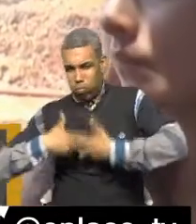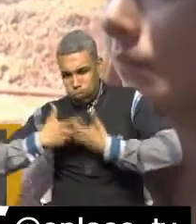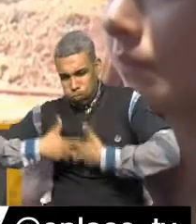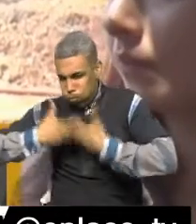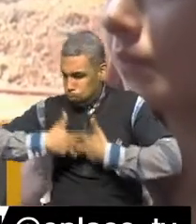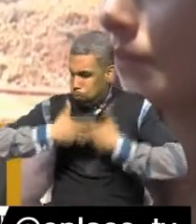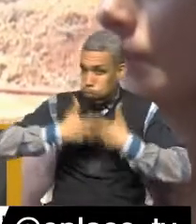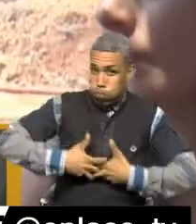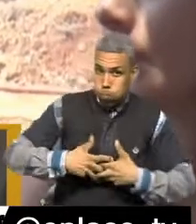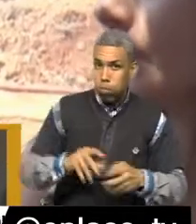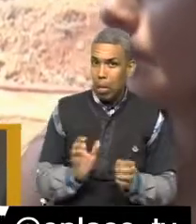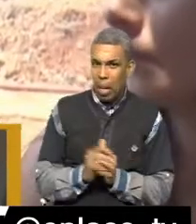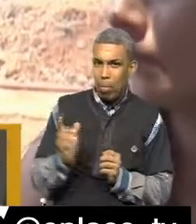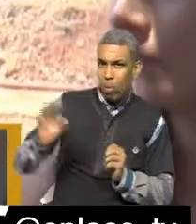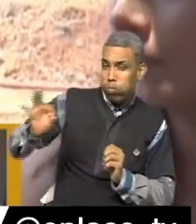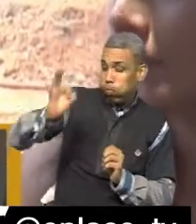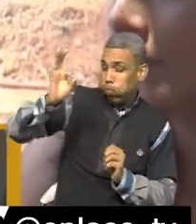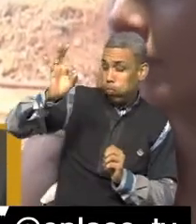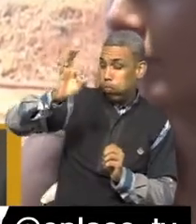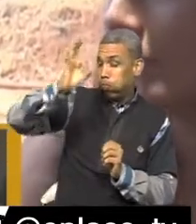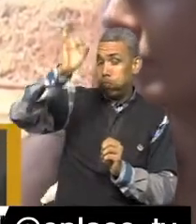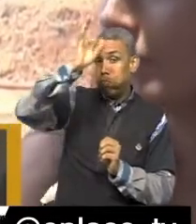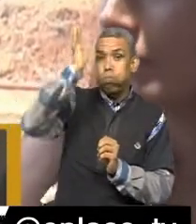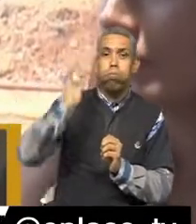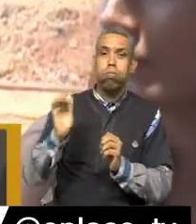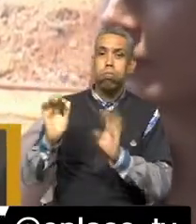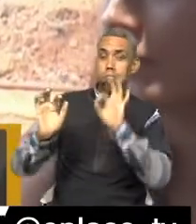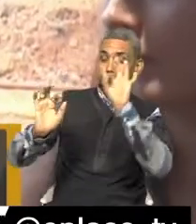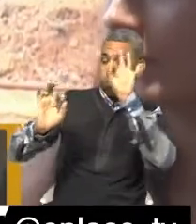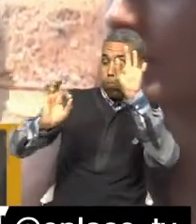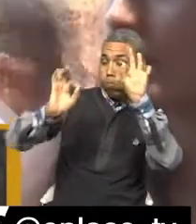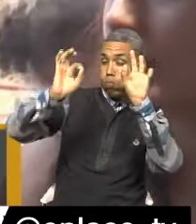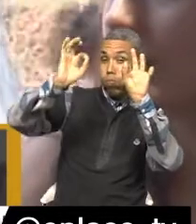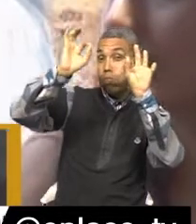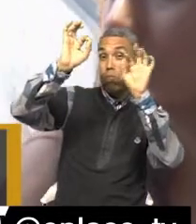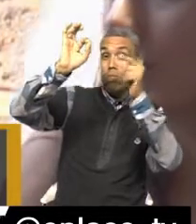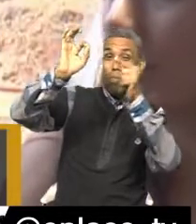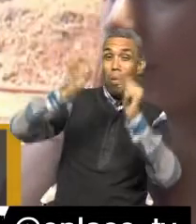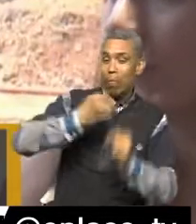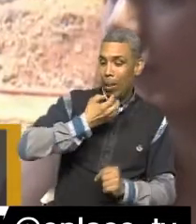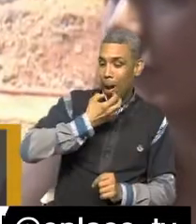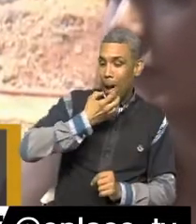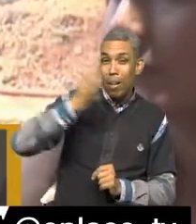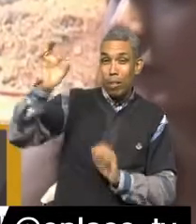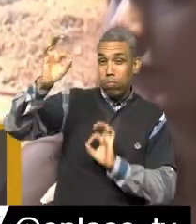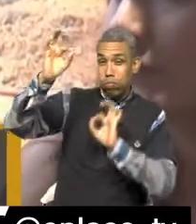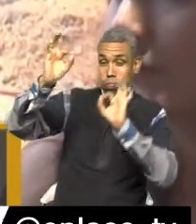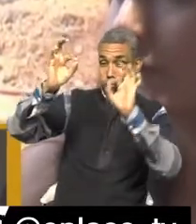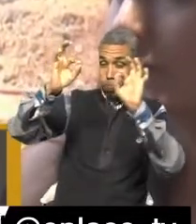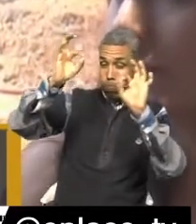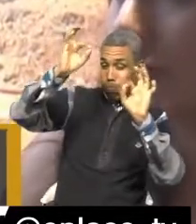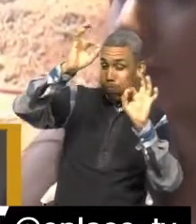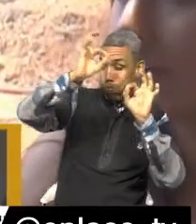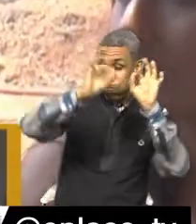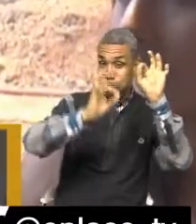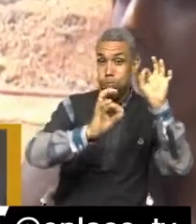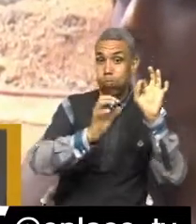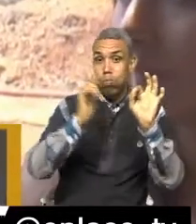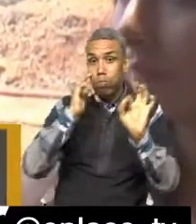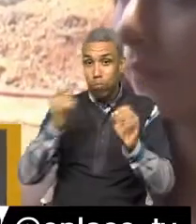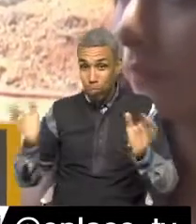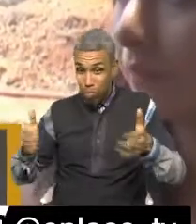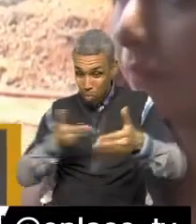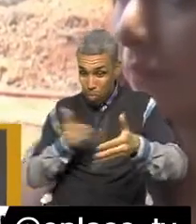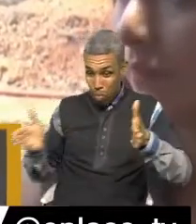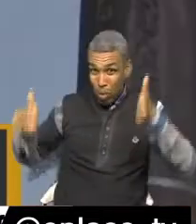una limpieza total de la viruta, y esta lo que produjo fue el pequeño incendio en sus hornos porque se va por los ductos metálicos que se